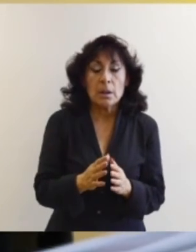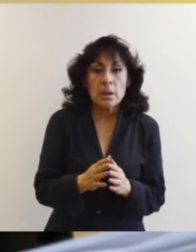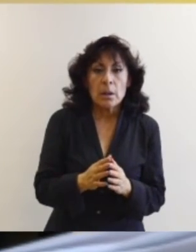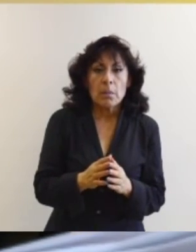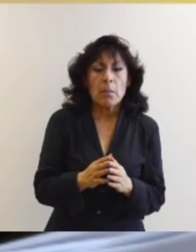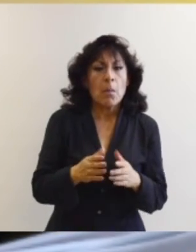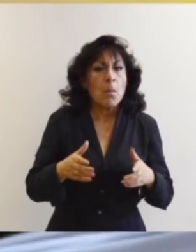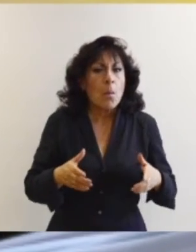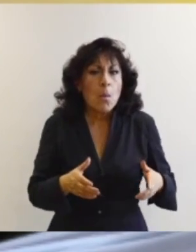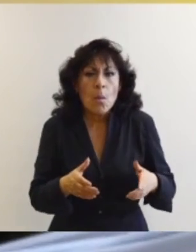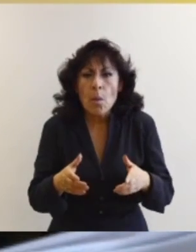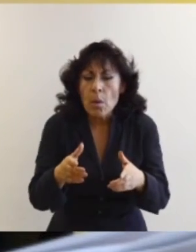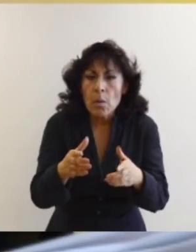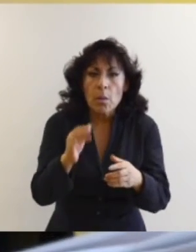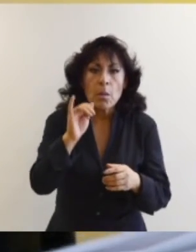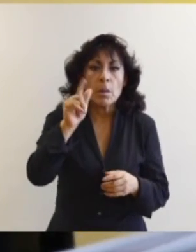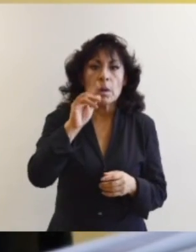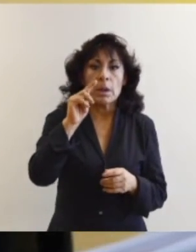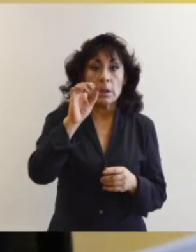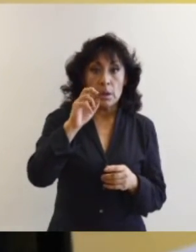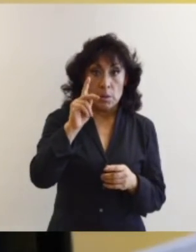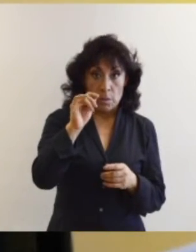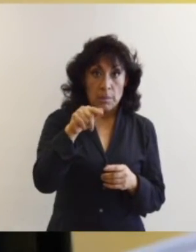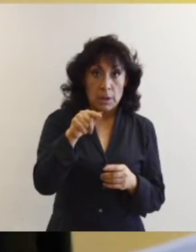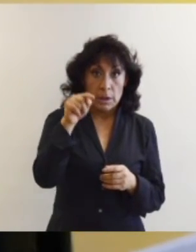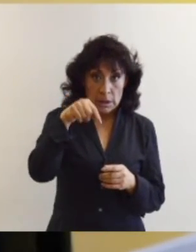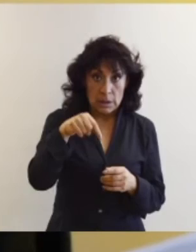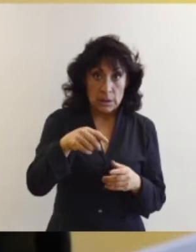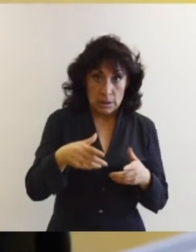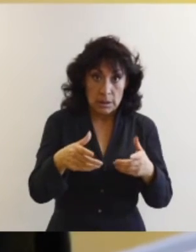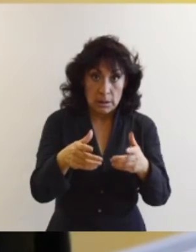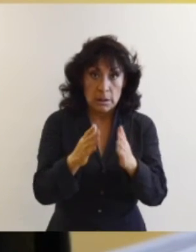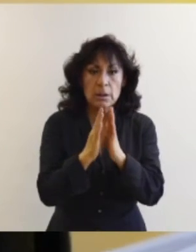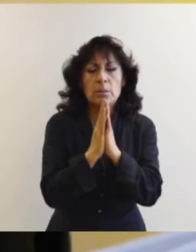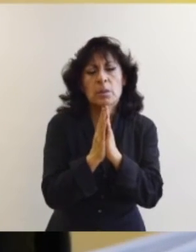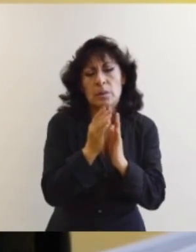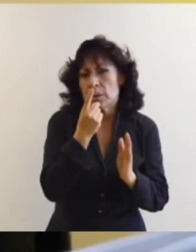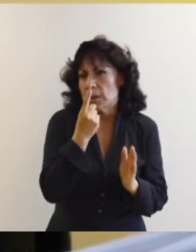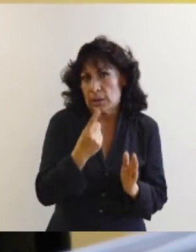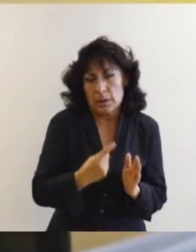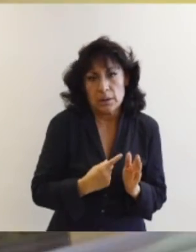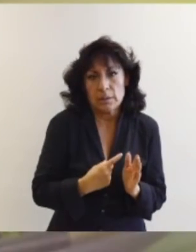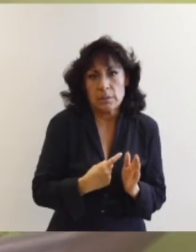favor, ¿es este el camino de Ixcatiopan?